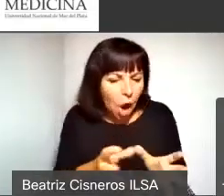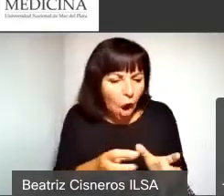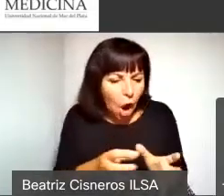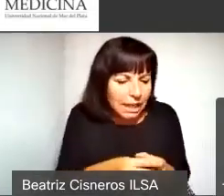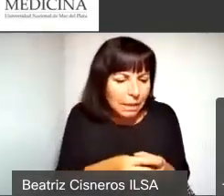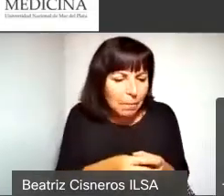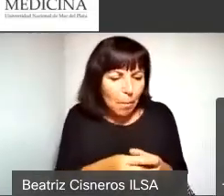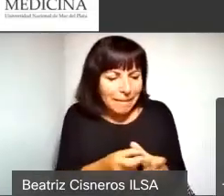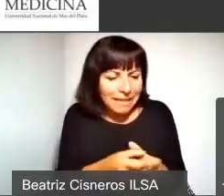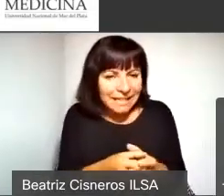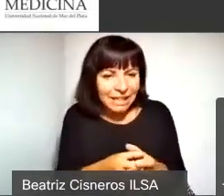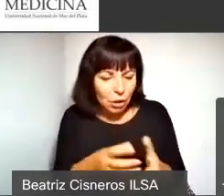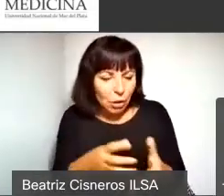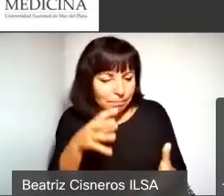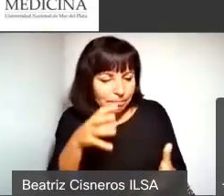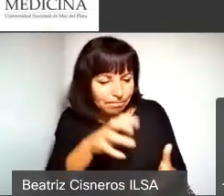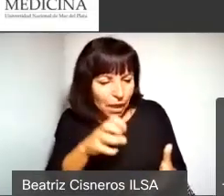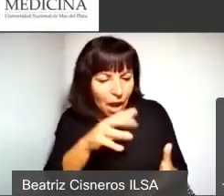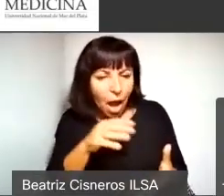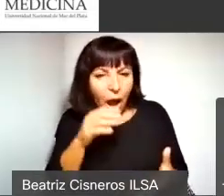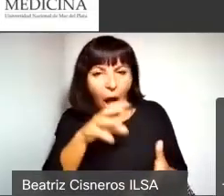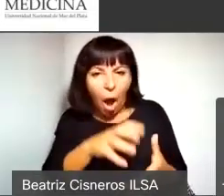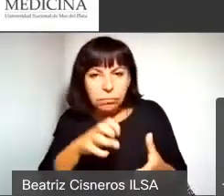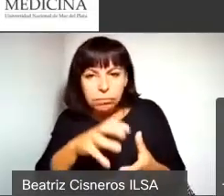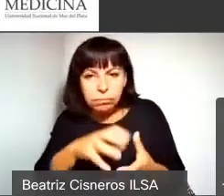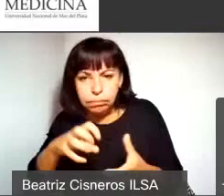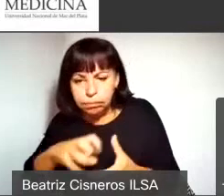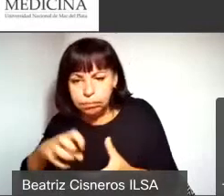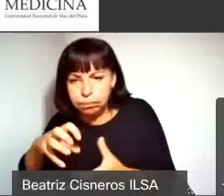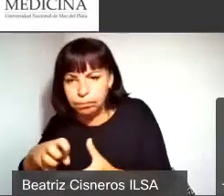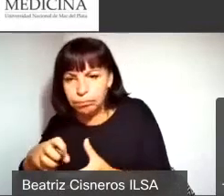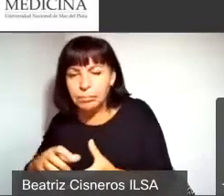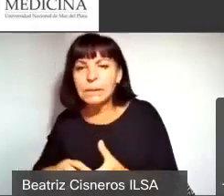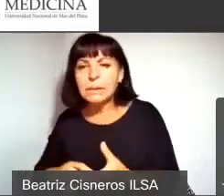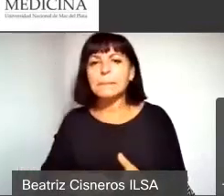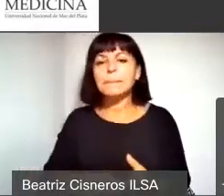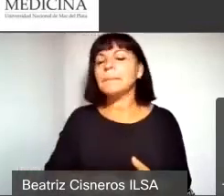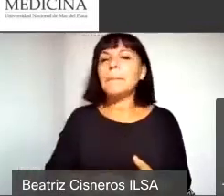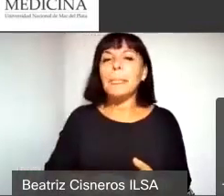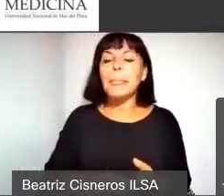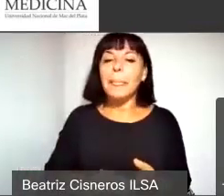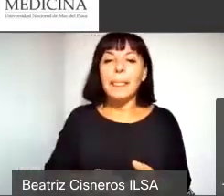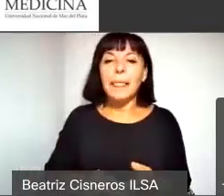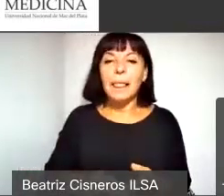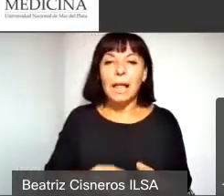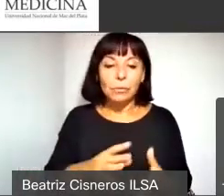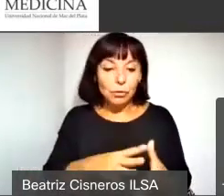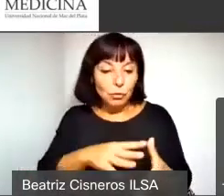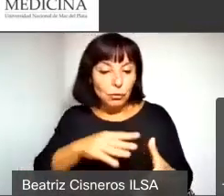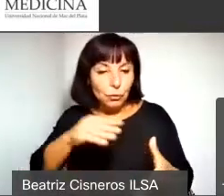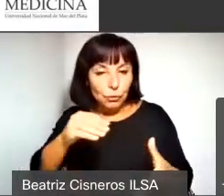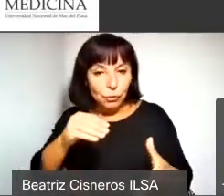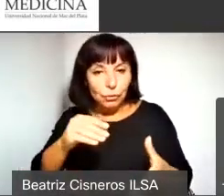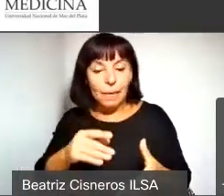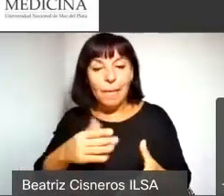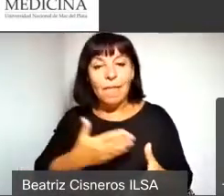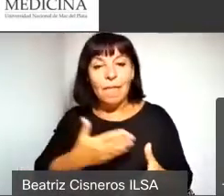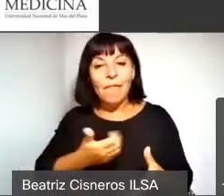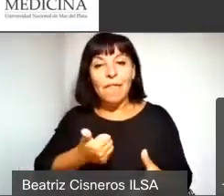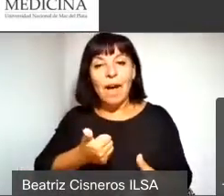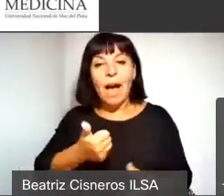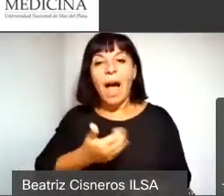proceso de fagocitosis, que también vamos a ver a continuación con mayor detalle cómo ocurre, les puedo anticipar de que la fagocitosis consiste